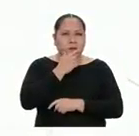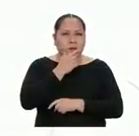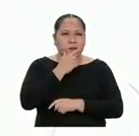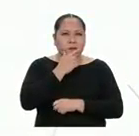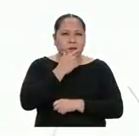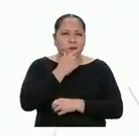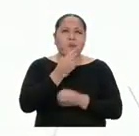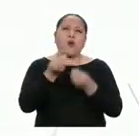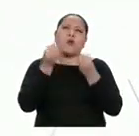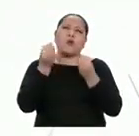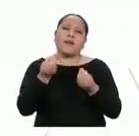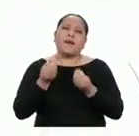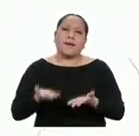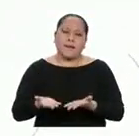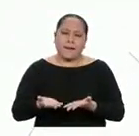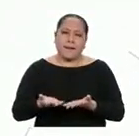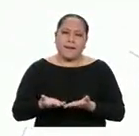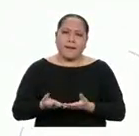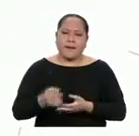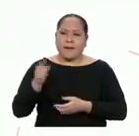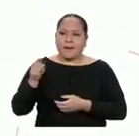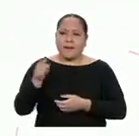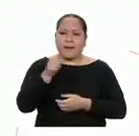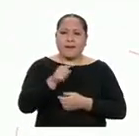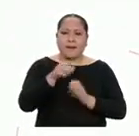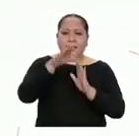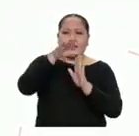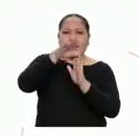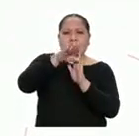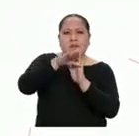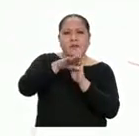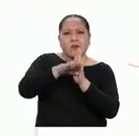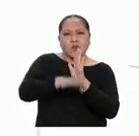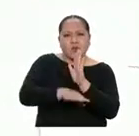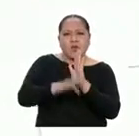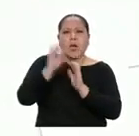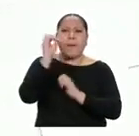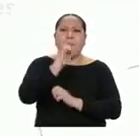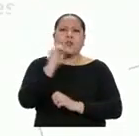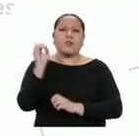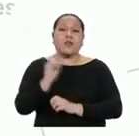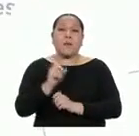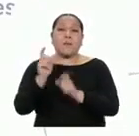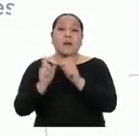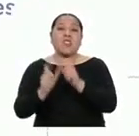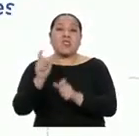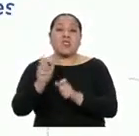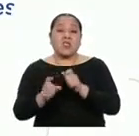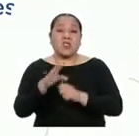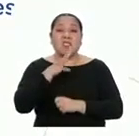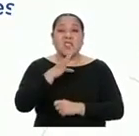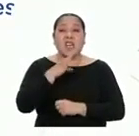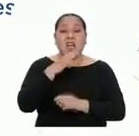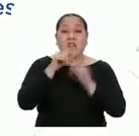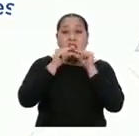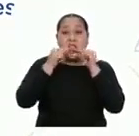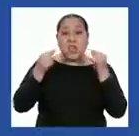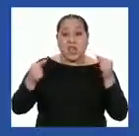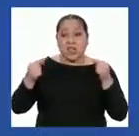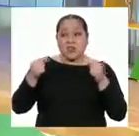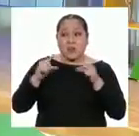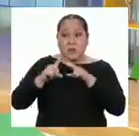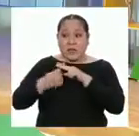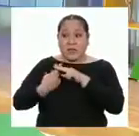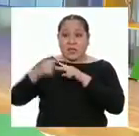¿cuáles son los motivos por los cuales disminuyó el porcentaje de personas quechohablantes al inicio de este